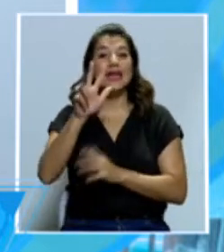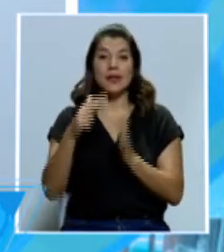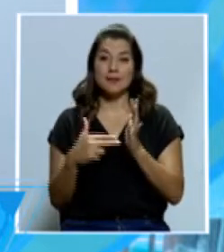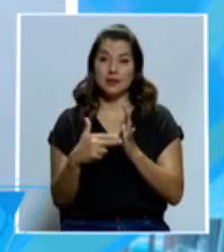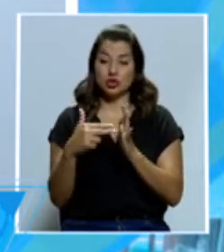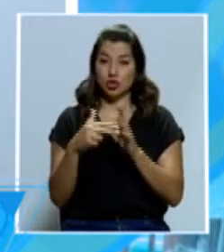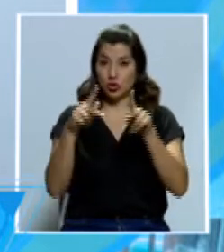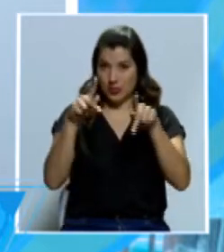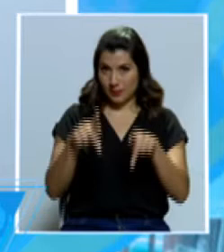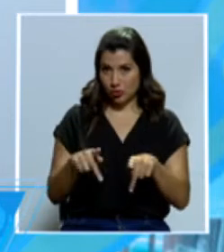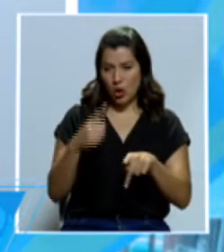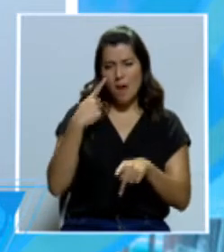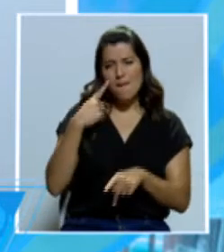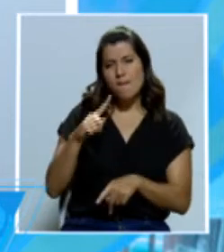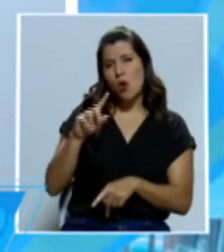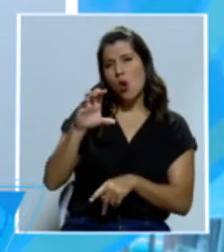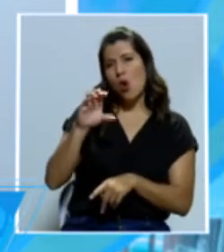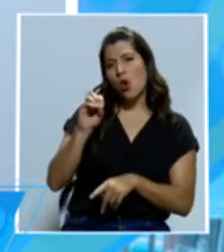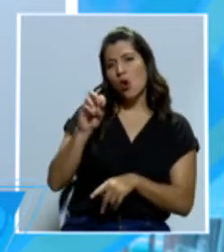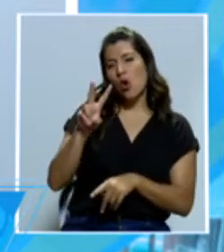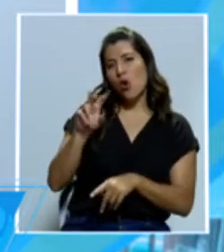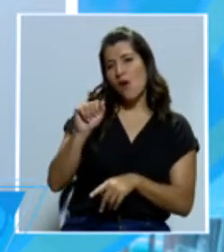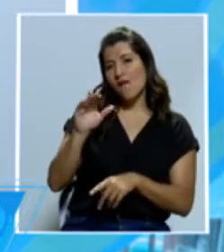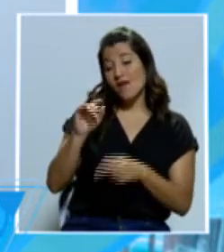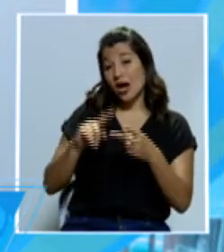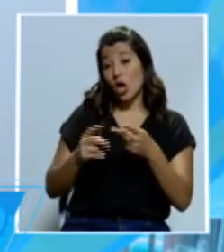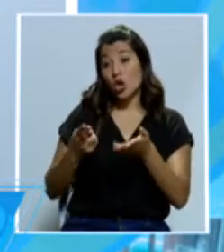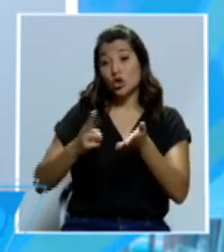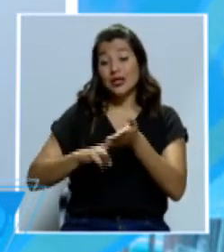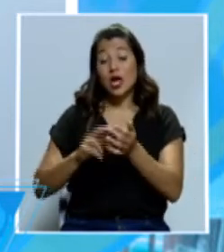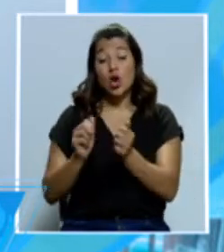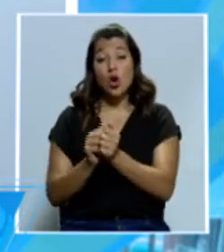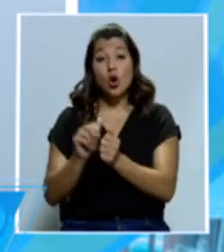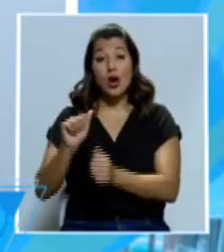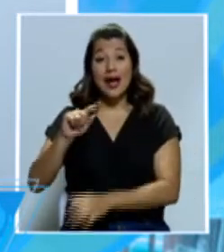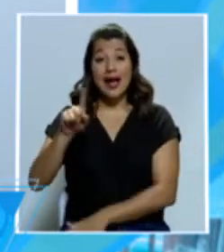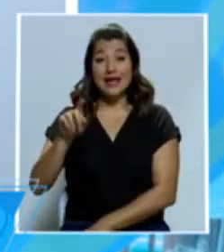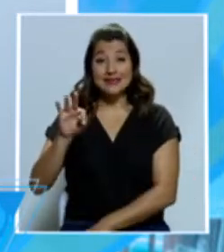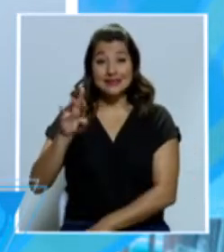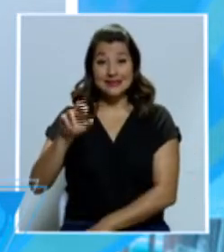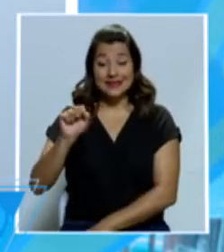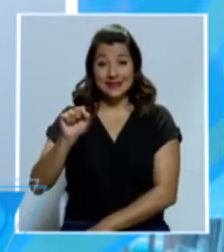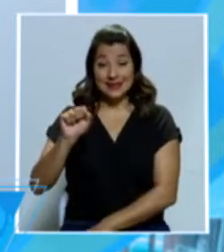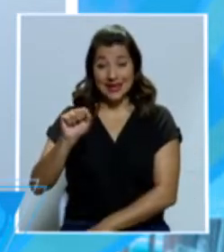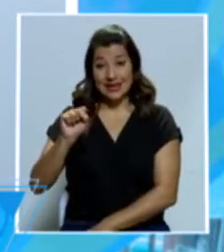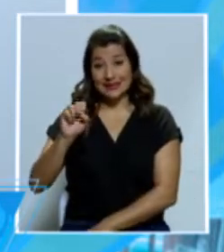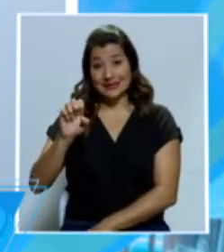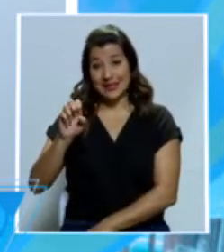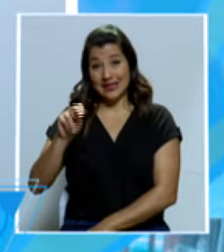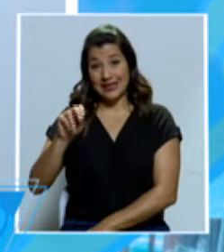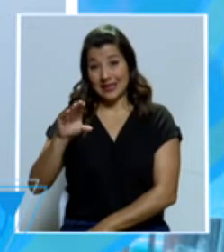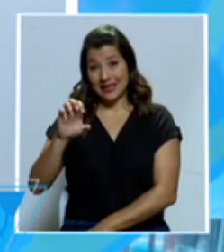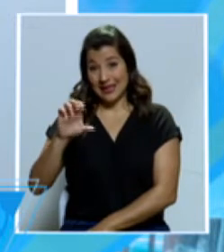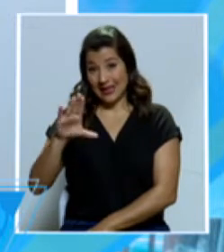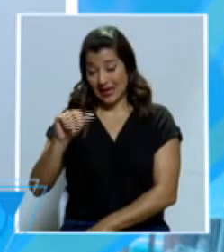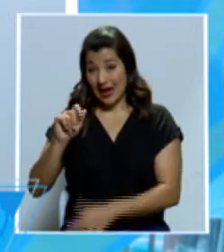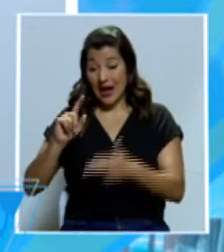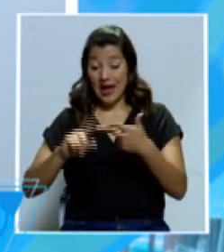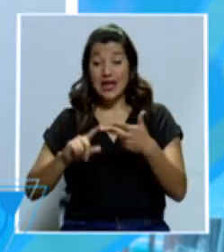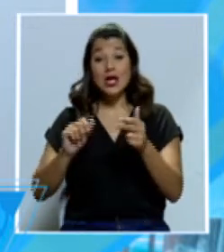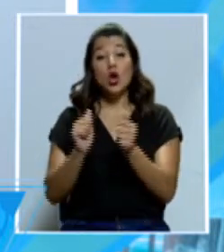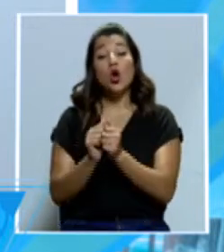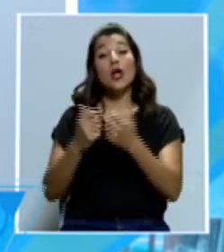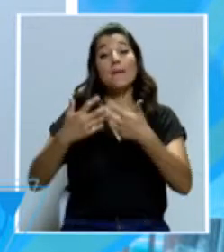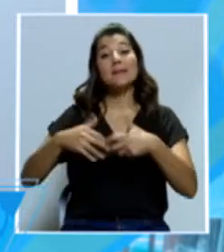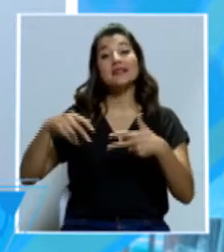iniciativa COVAX, por contratos directos con AstraZeneca y por contrato directo con